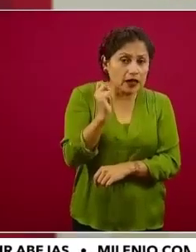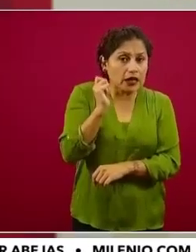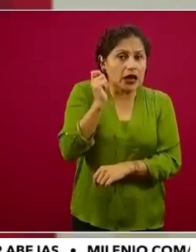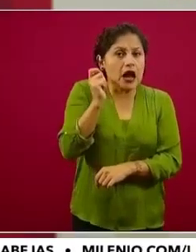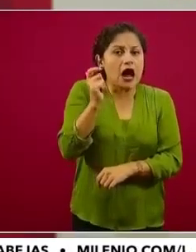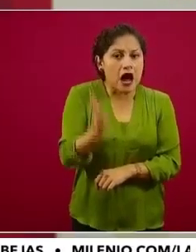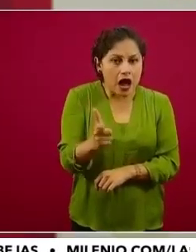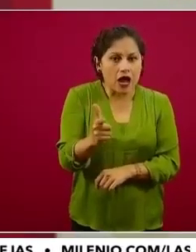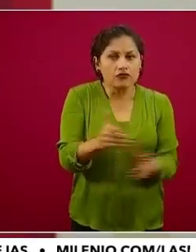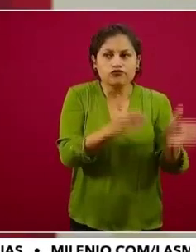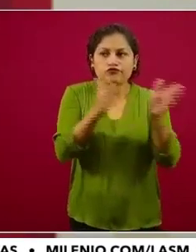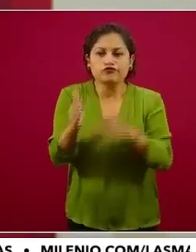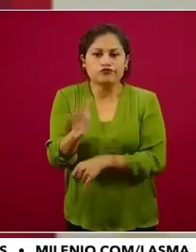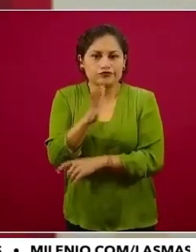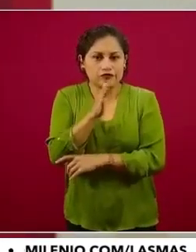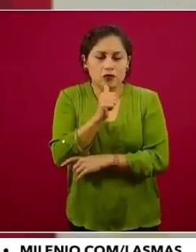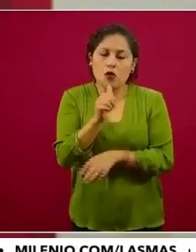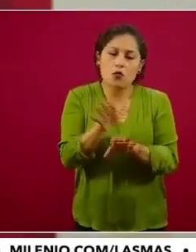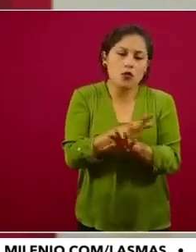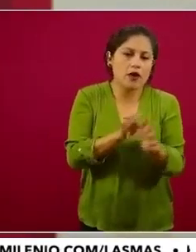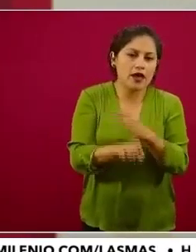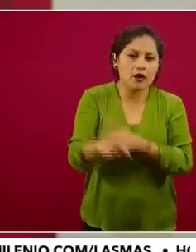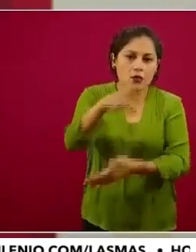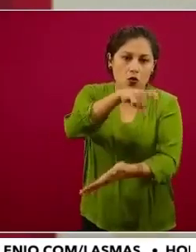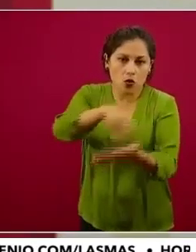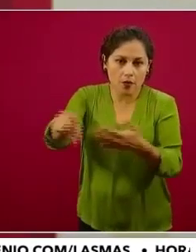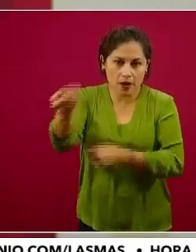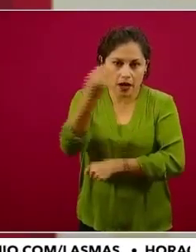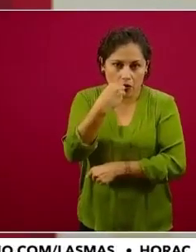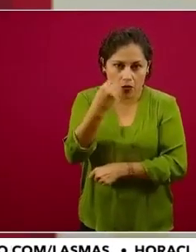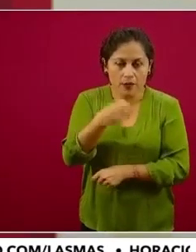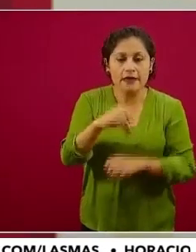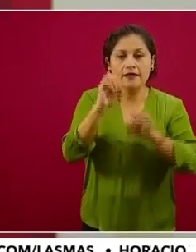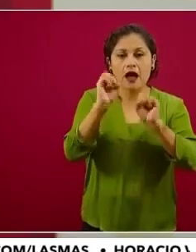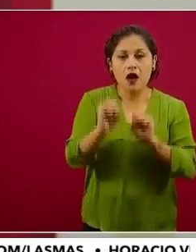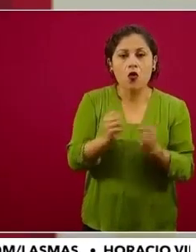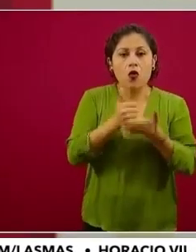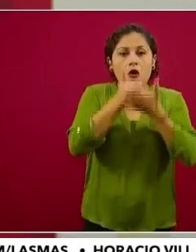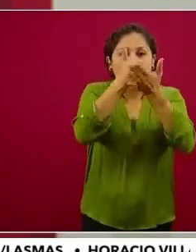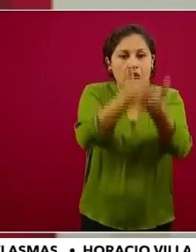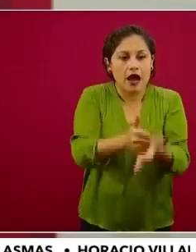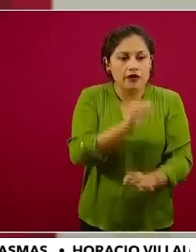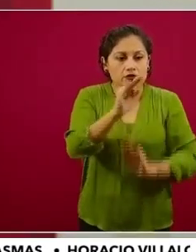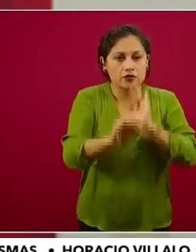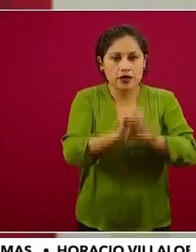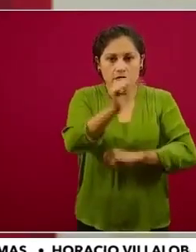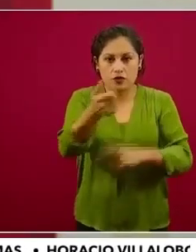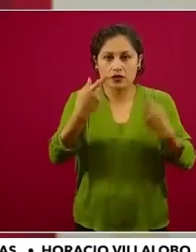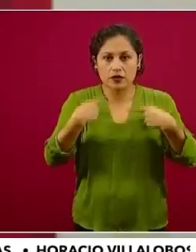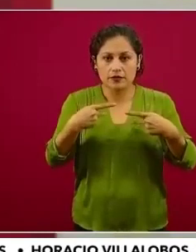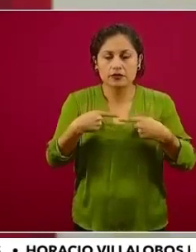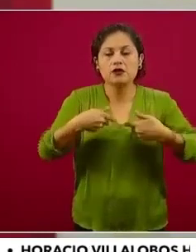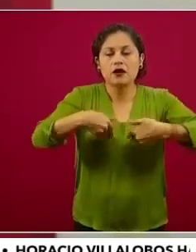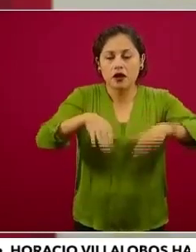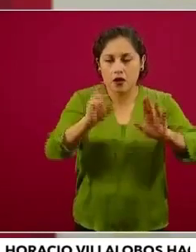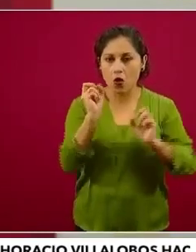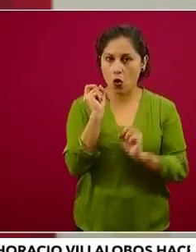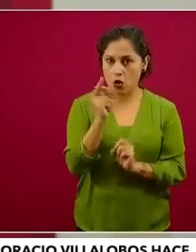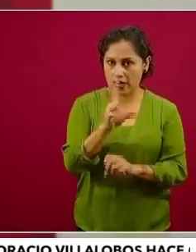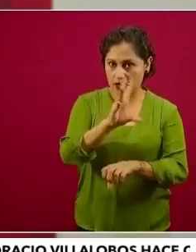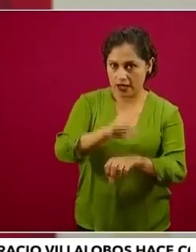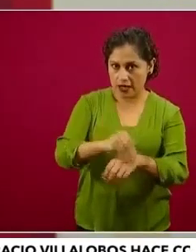puede aplazar, cómo conseguir alimentos, cómo asistir a otra persona en necesidad. Entonces sal de casa, pero no lo hagas para una